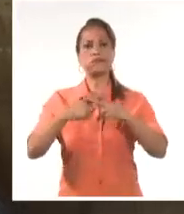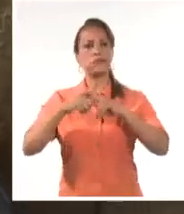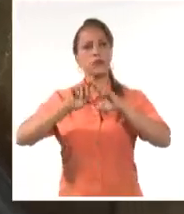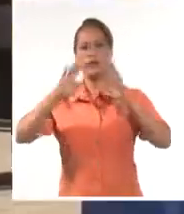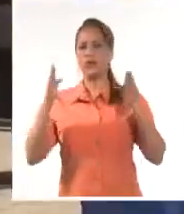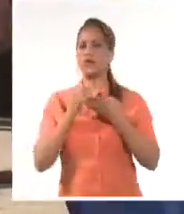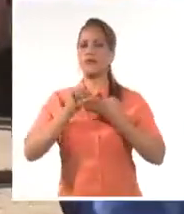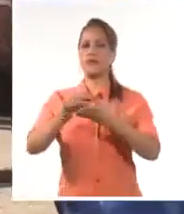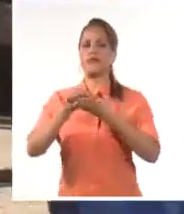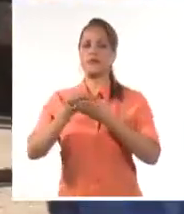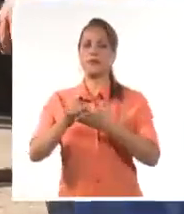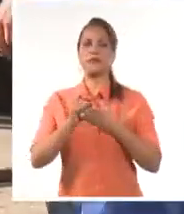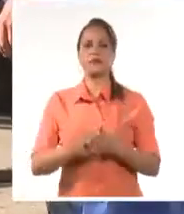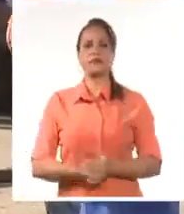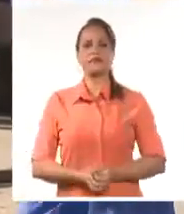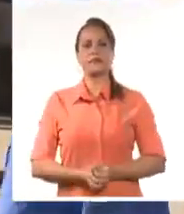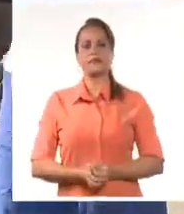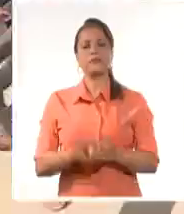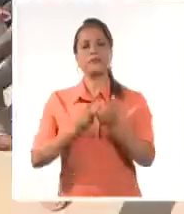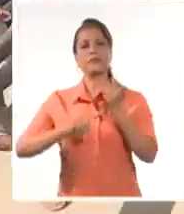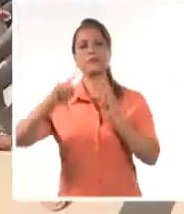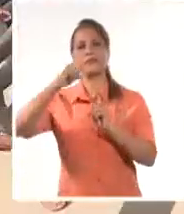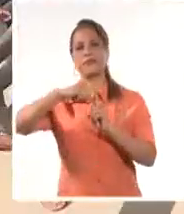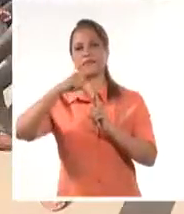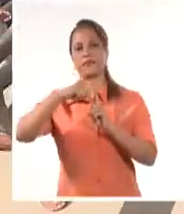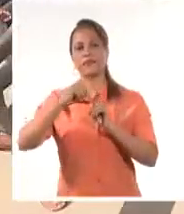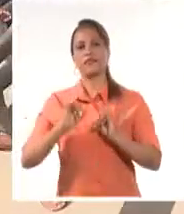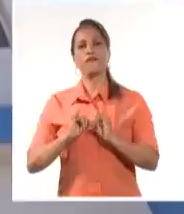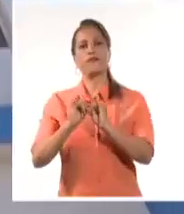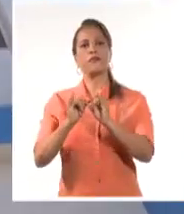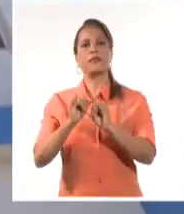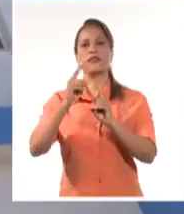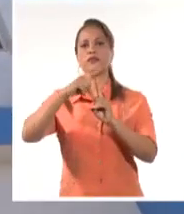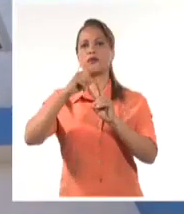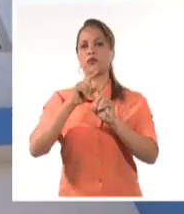servicios. Desde Las Tunas, Natasha Díaz Bardón, Sistema Informativo de la Televisión Cubana.